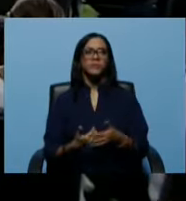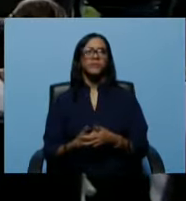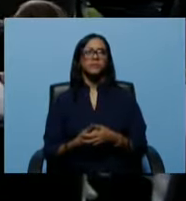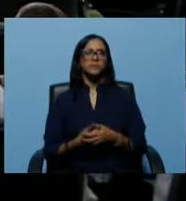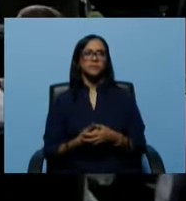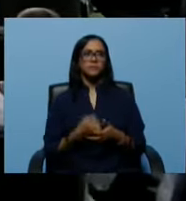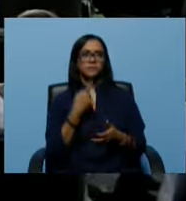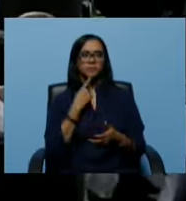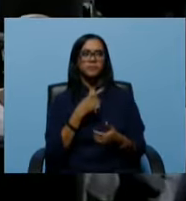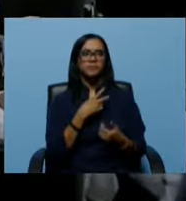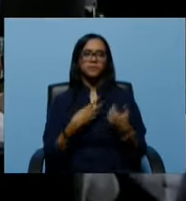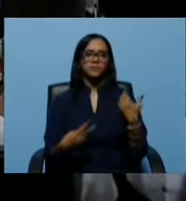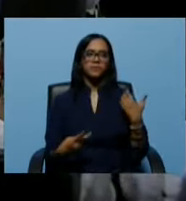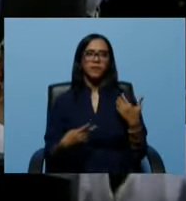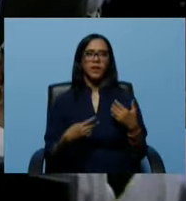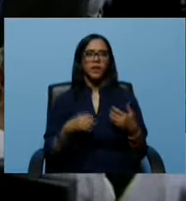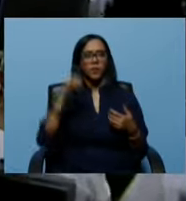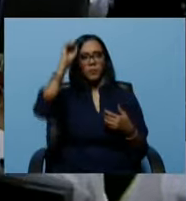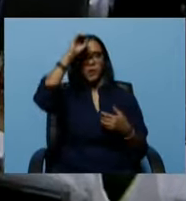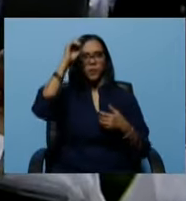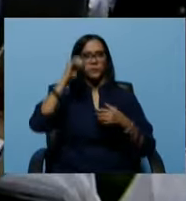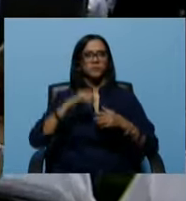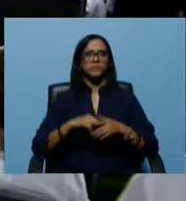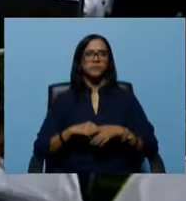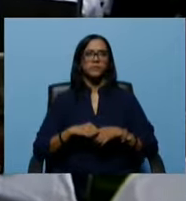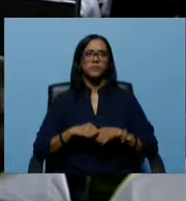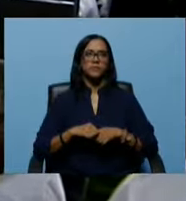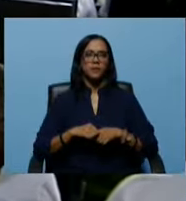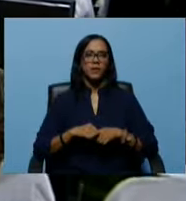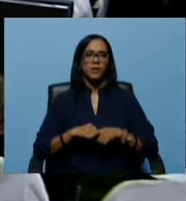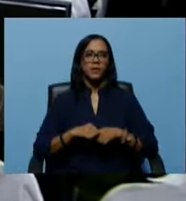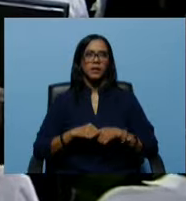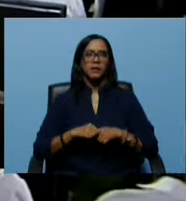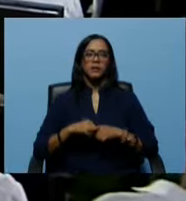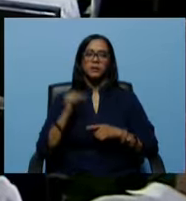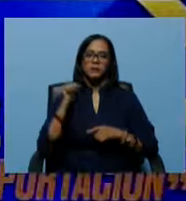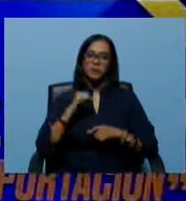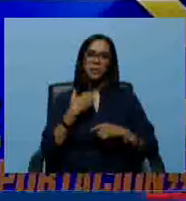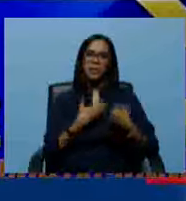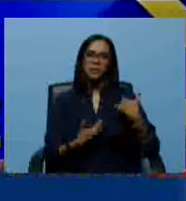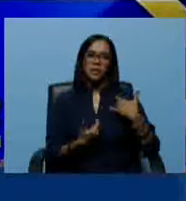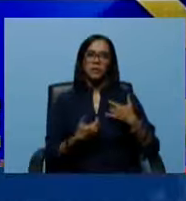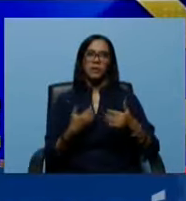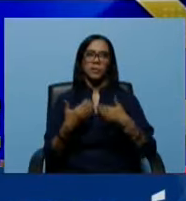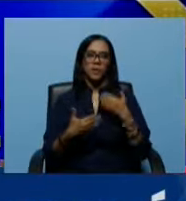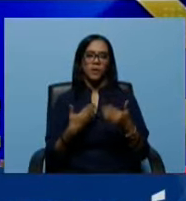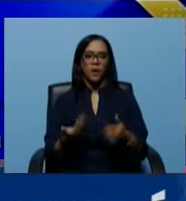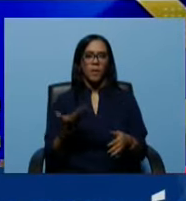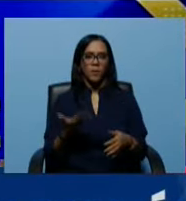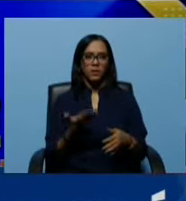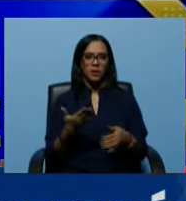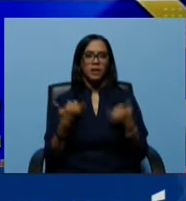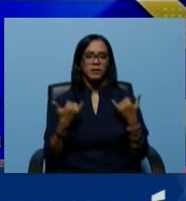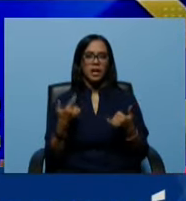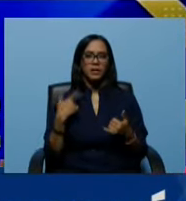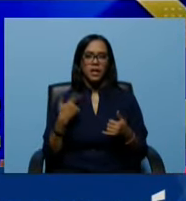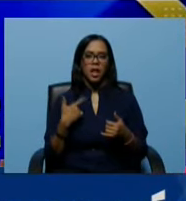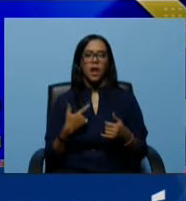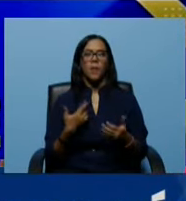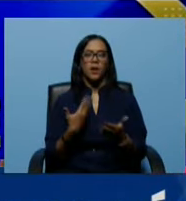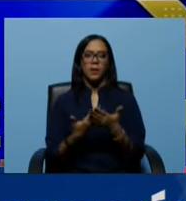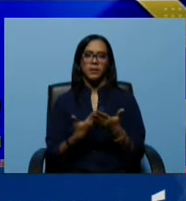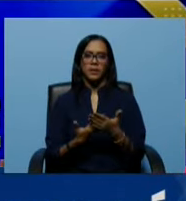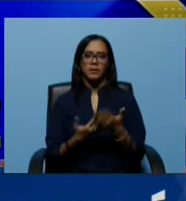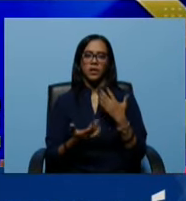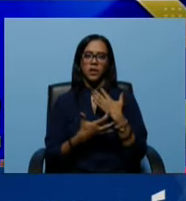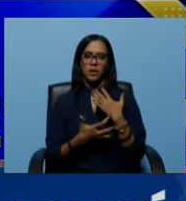¿Qué dice la vicepresidenta? Un comentario. Sí, presidente, este protocolo es muy importante porque ya tenemos una plataforma tecnológica